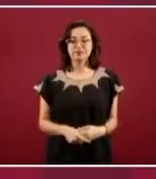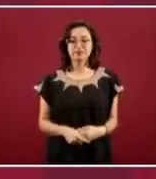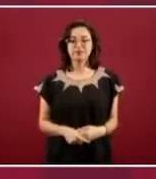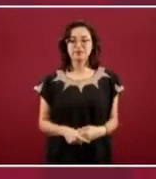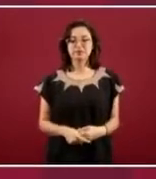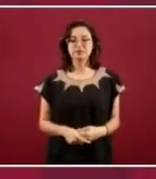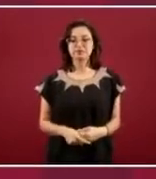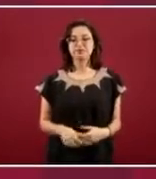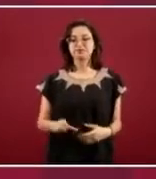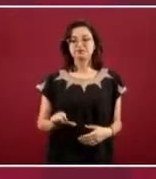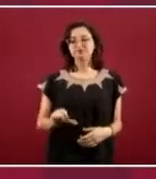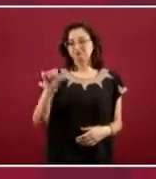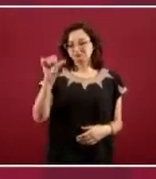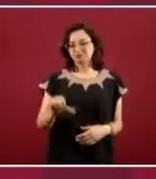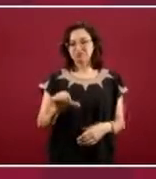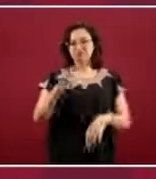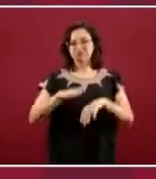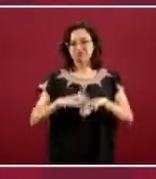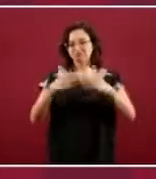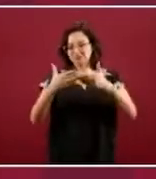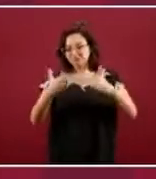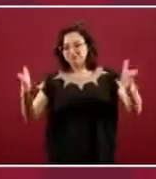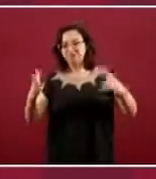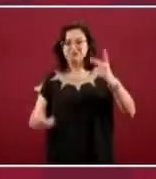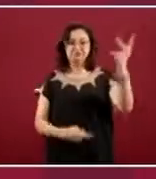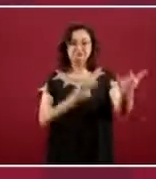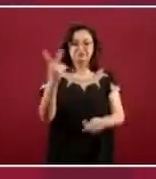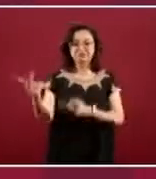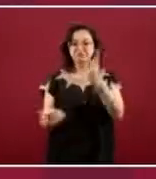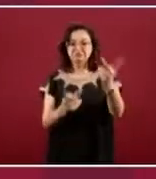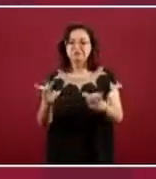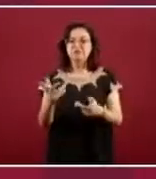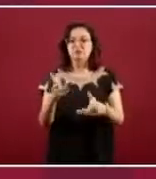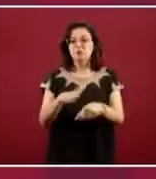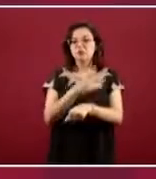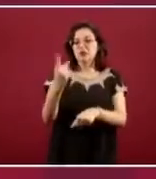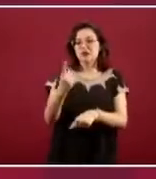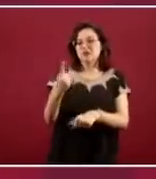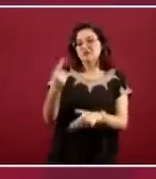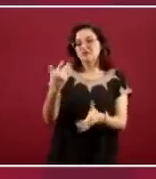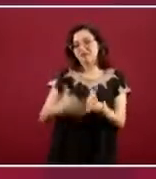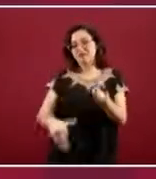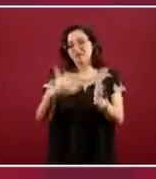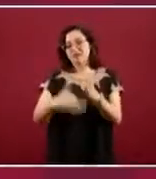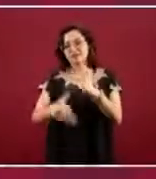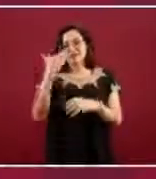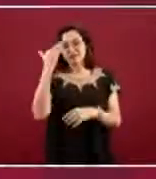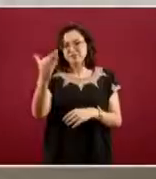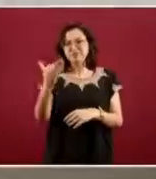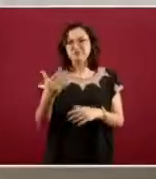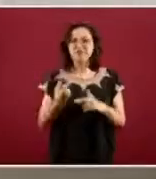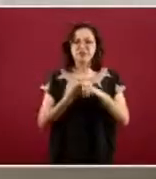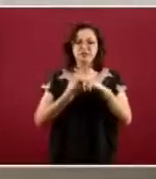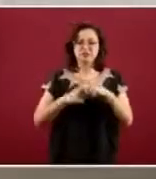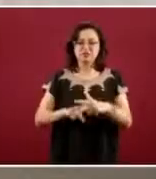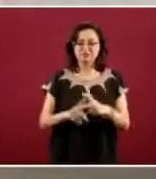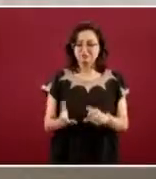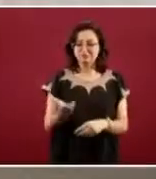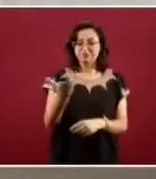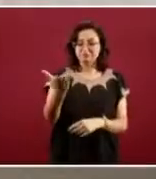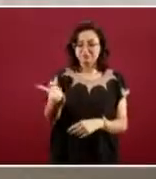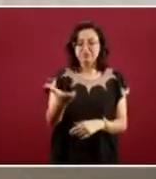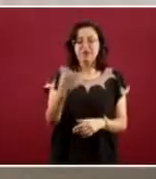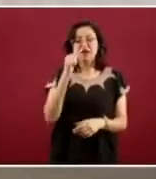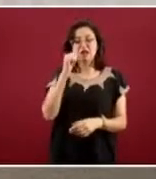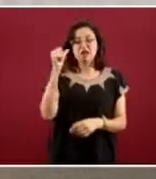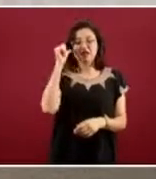abrir un espacio más amplio para preguntas. Nos da la impresión de que se han quedado preguntas pendientes. Vamos a empezar con usted, que quedó